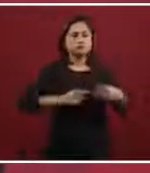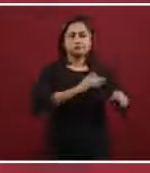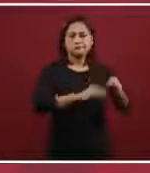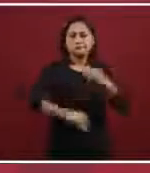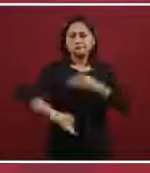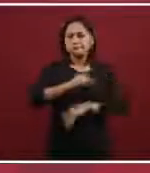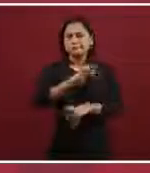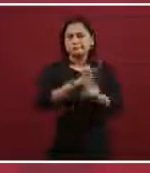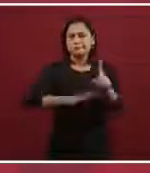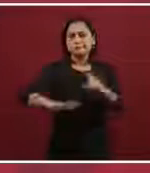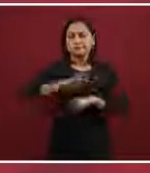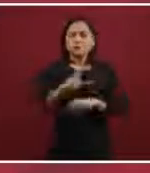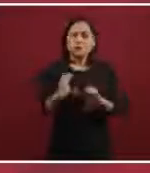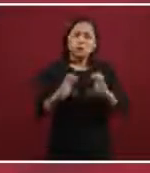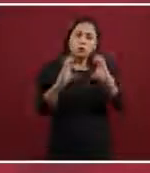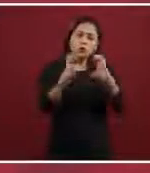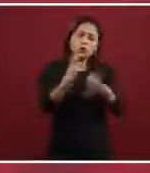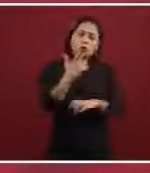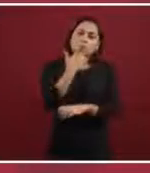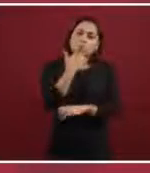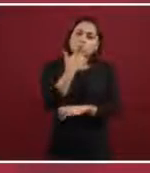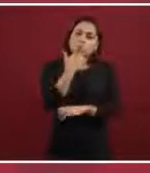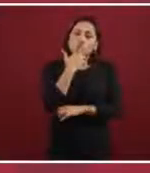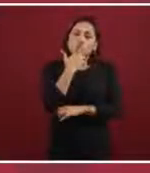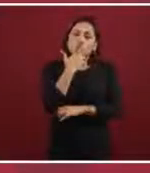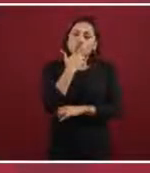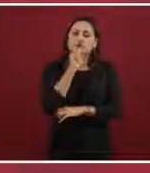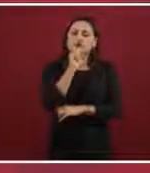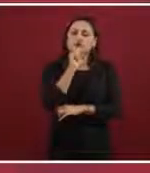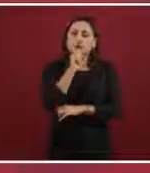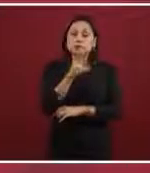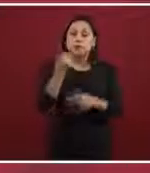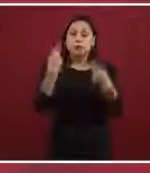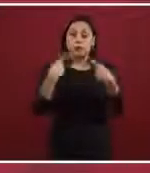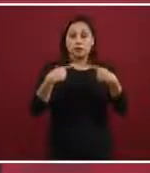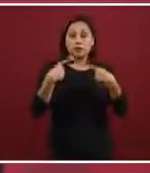justo a los trabajadores